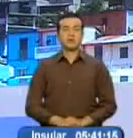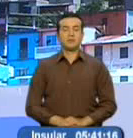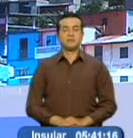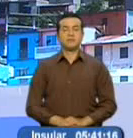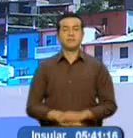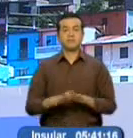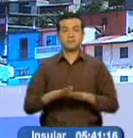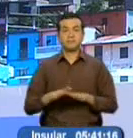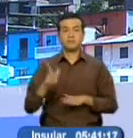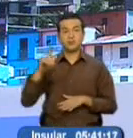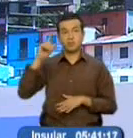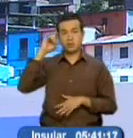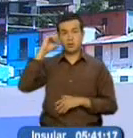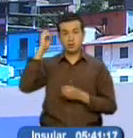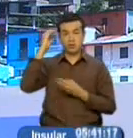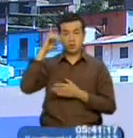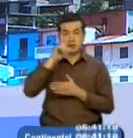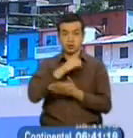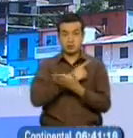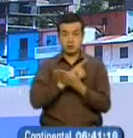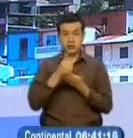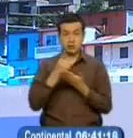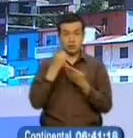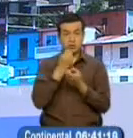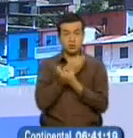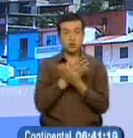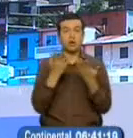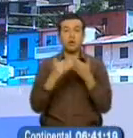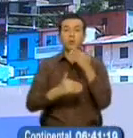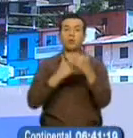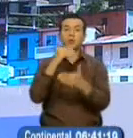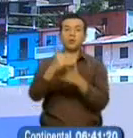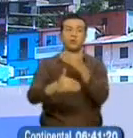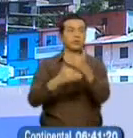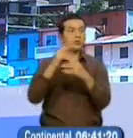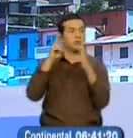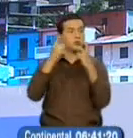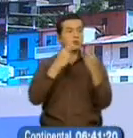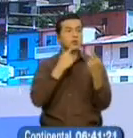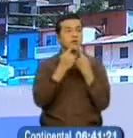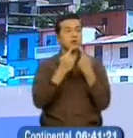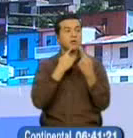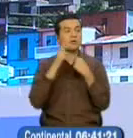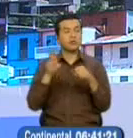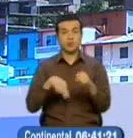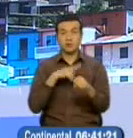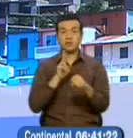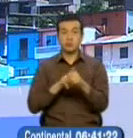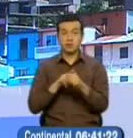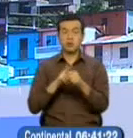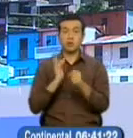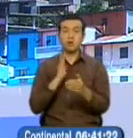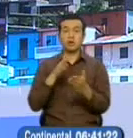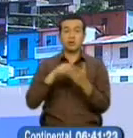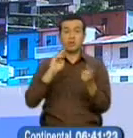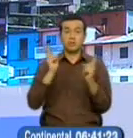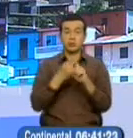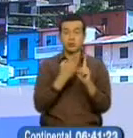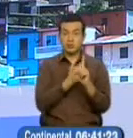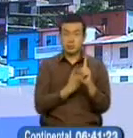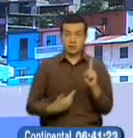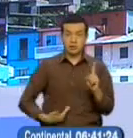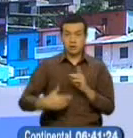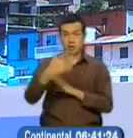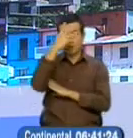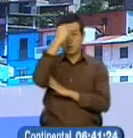el espacio, el gobierno informa de esta semana se detalló cómo avanza el proceso en el marco del diálogo nacional. Además, la comparecencia del vicepresidente Jorge